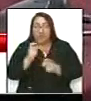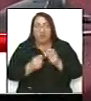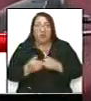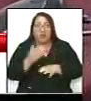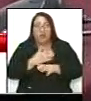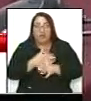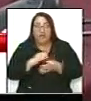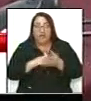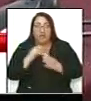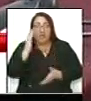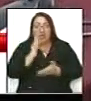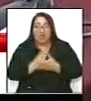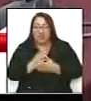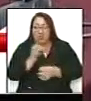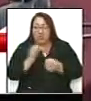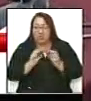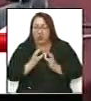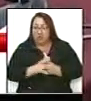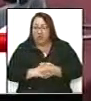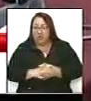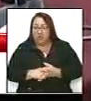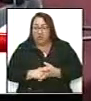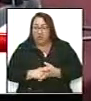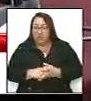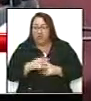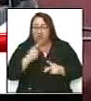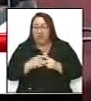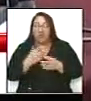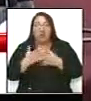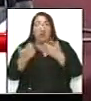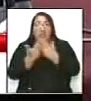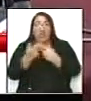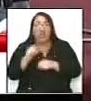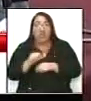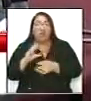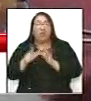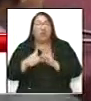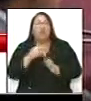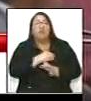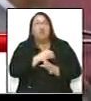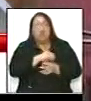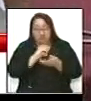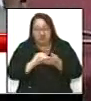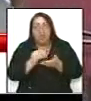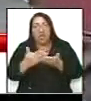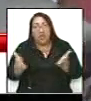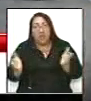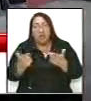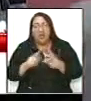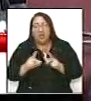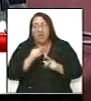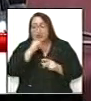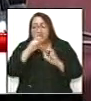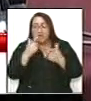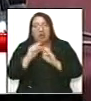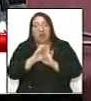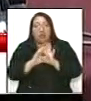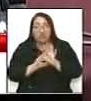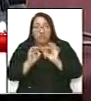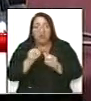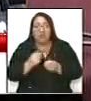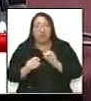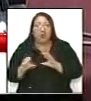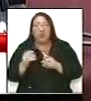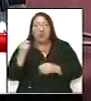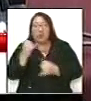fue sentenciada injustamente por terrorismo y que luego fue indultada, no es posible salvar la constitucionalidad de la misma porque,